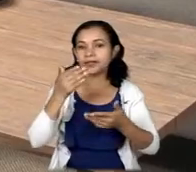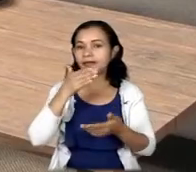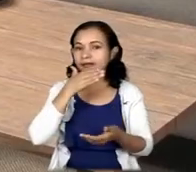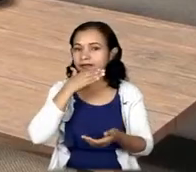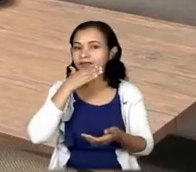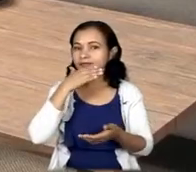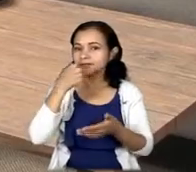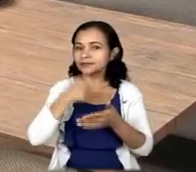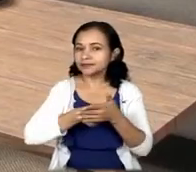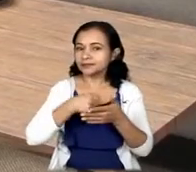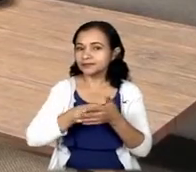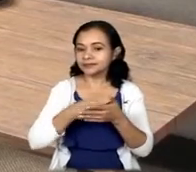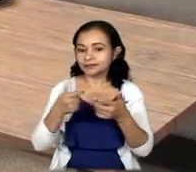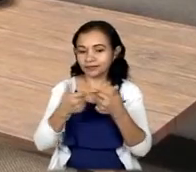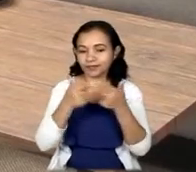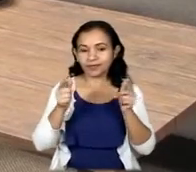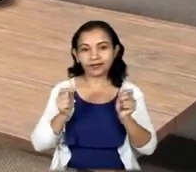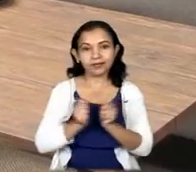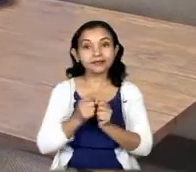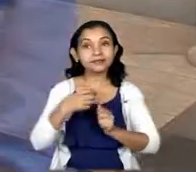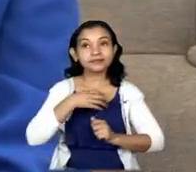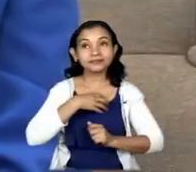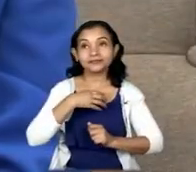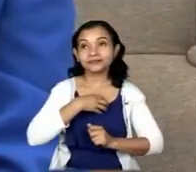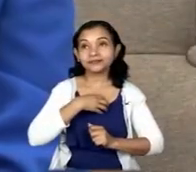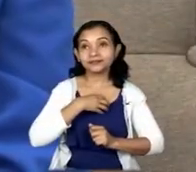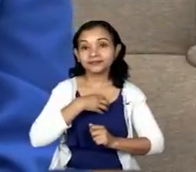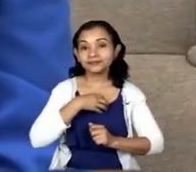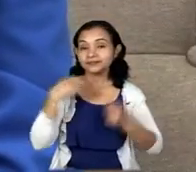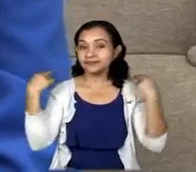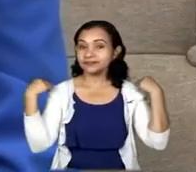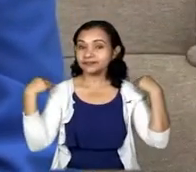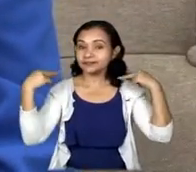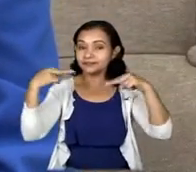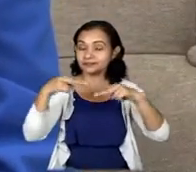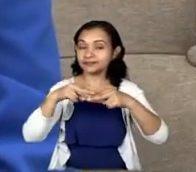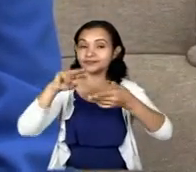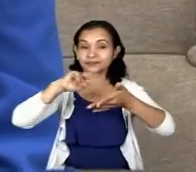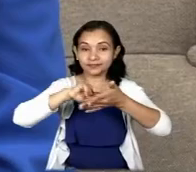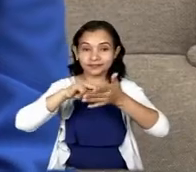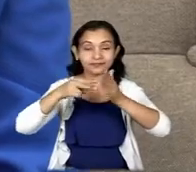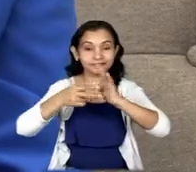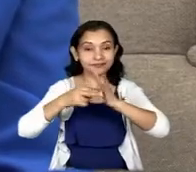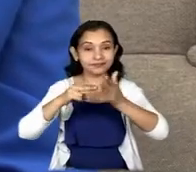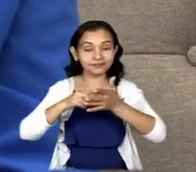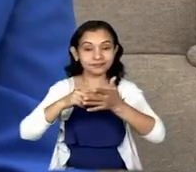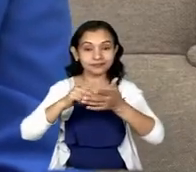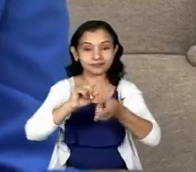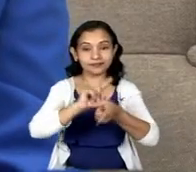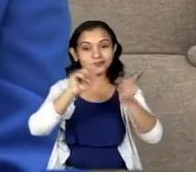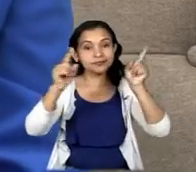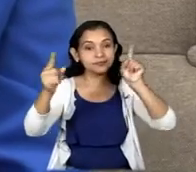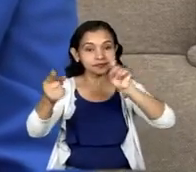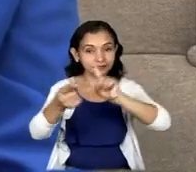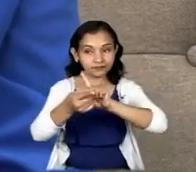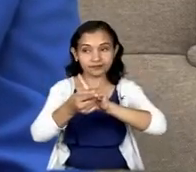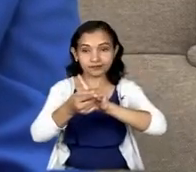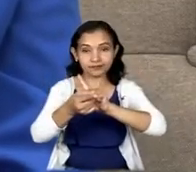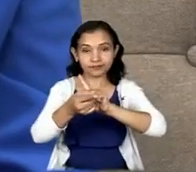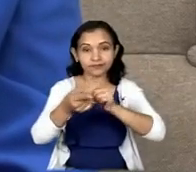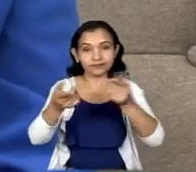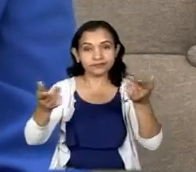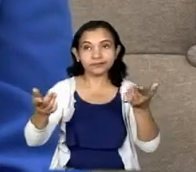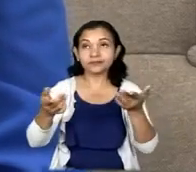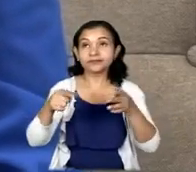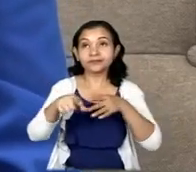compleja, porque nosotros, porque ser docente implica ser un transformador también del mundo. Entonces,